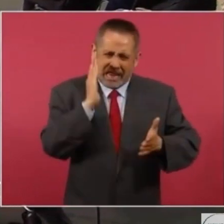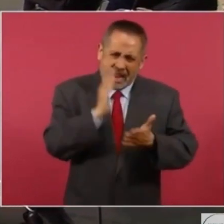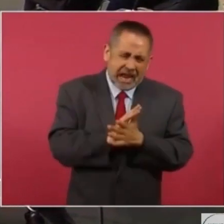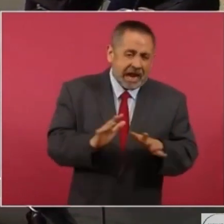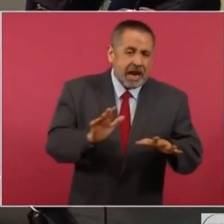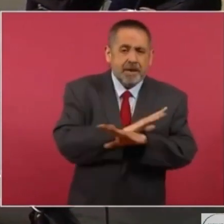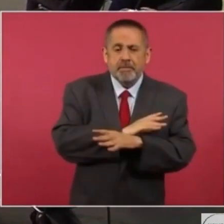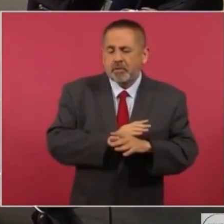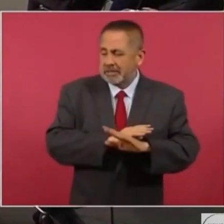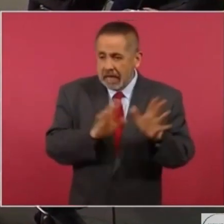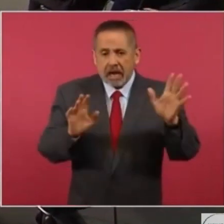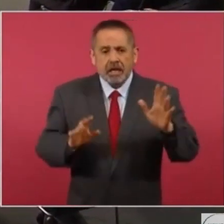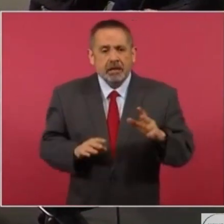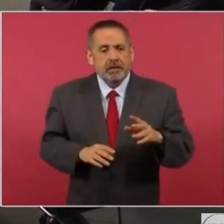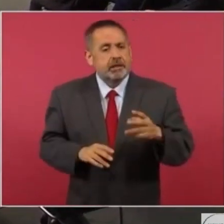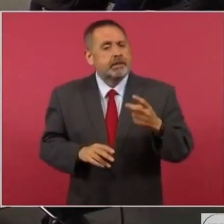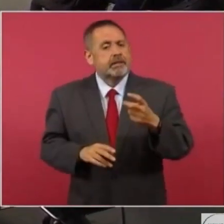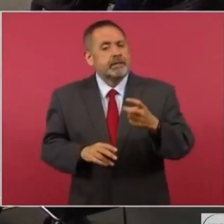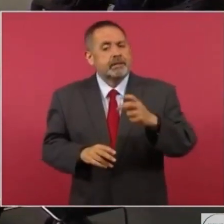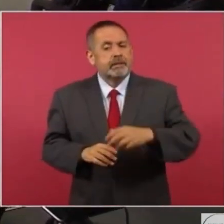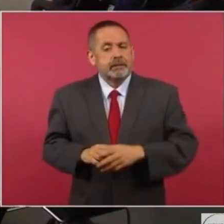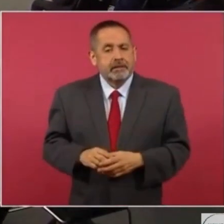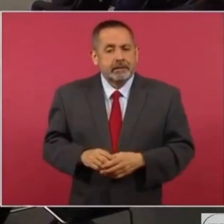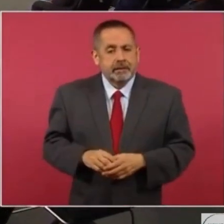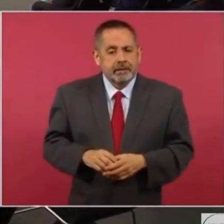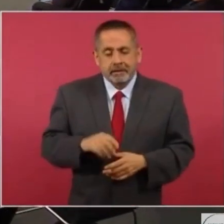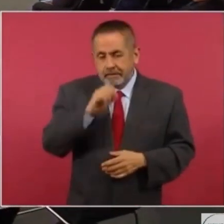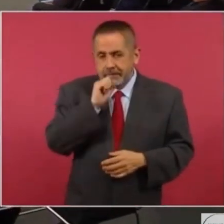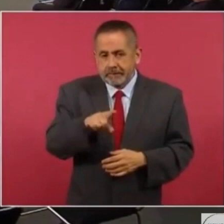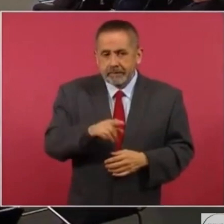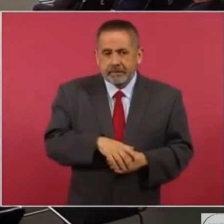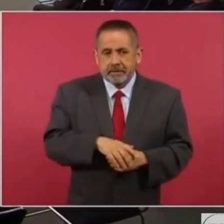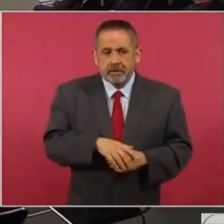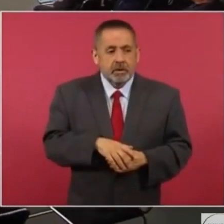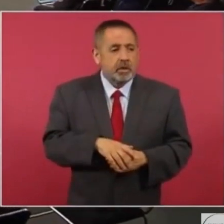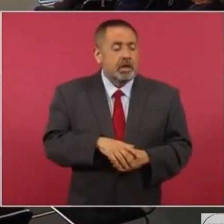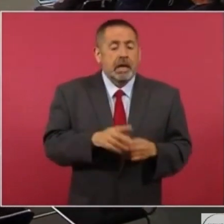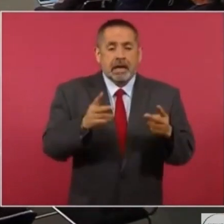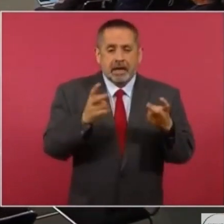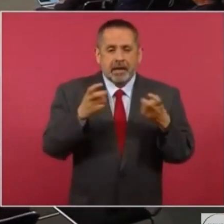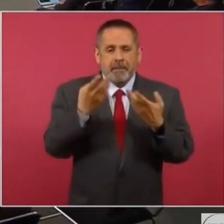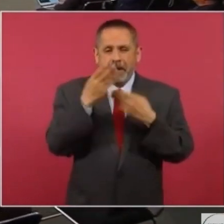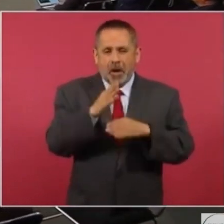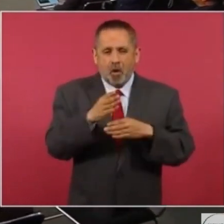Y es como los ladrones, ¿no?, que entran a un banco